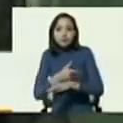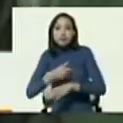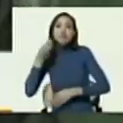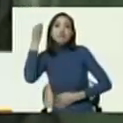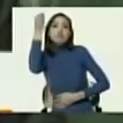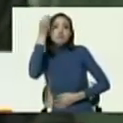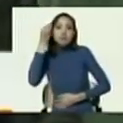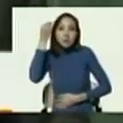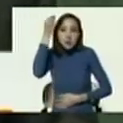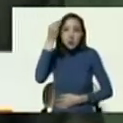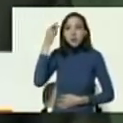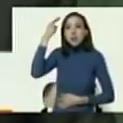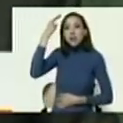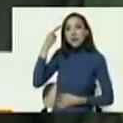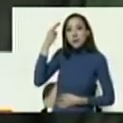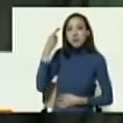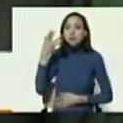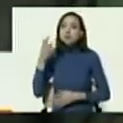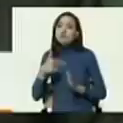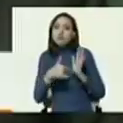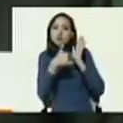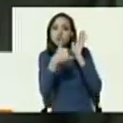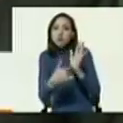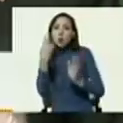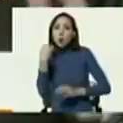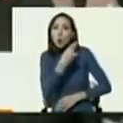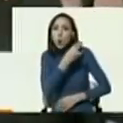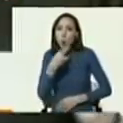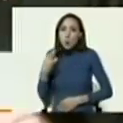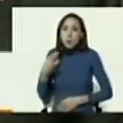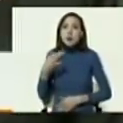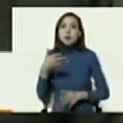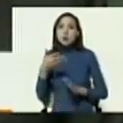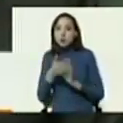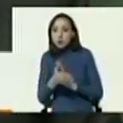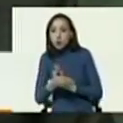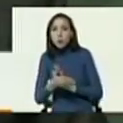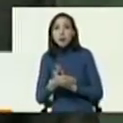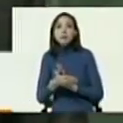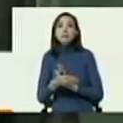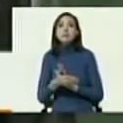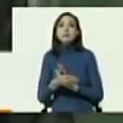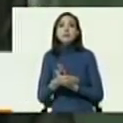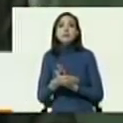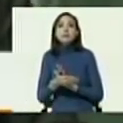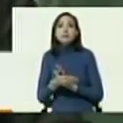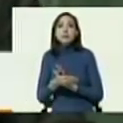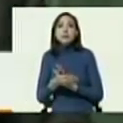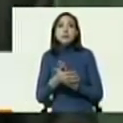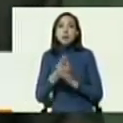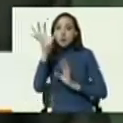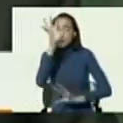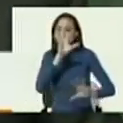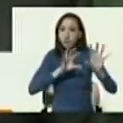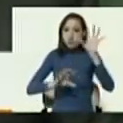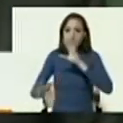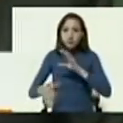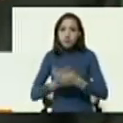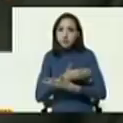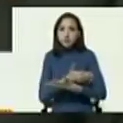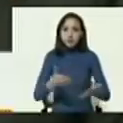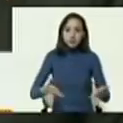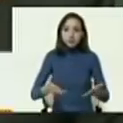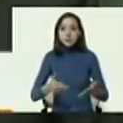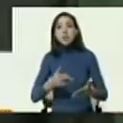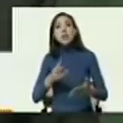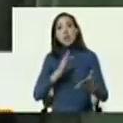y dé una muestra clara de compromiso de los Estados Unidos con el multilateralismo y con la legalidad